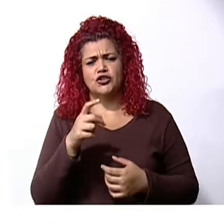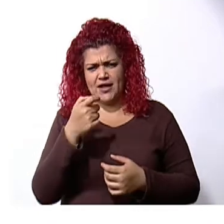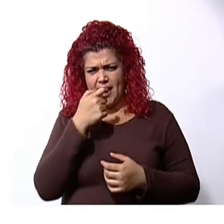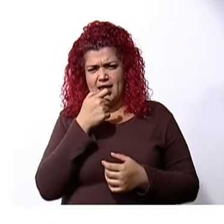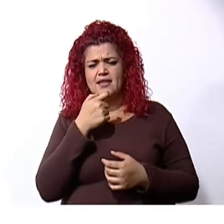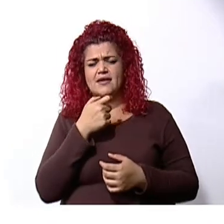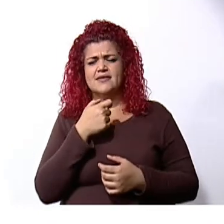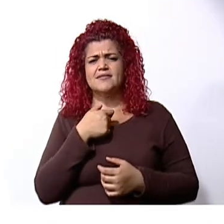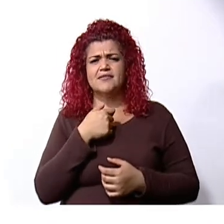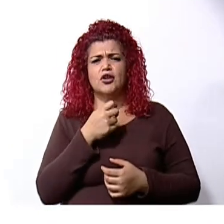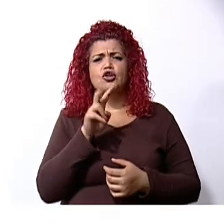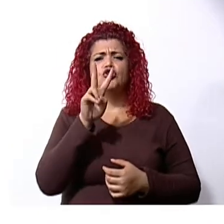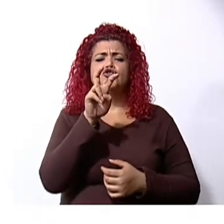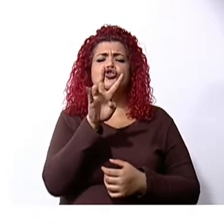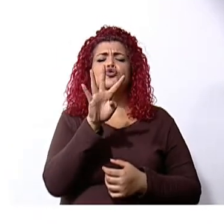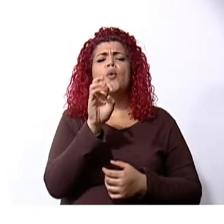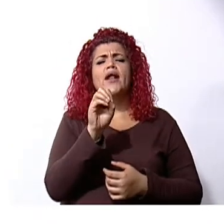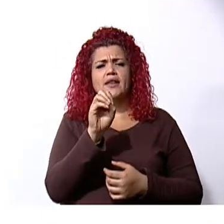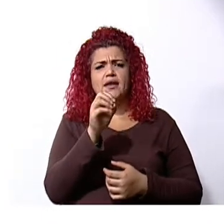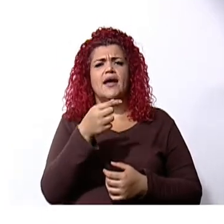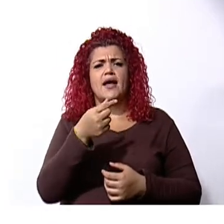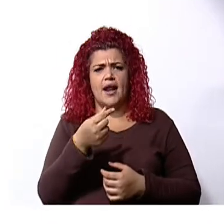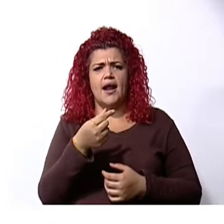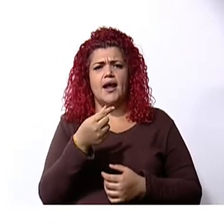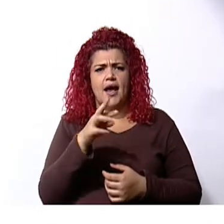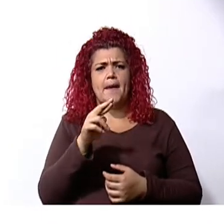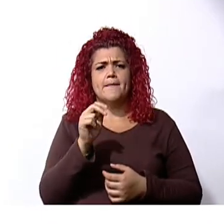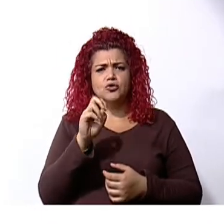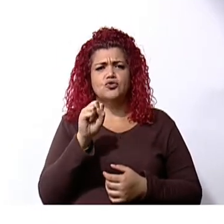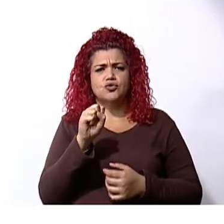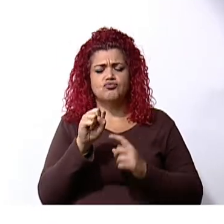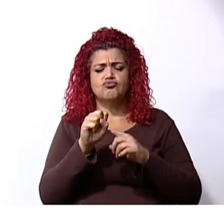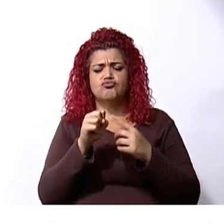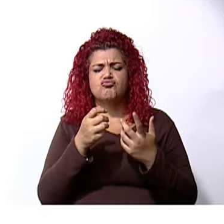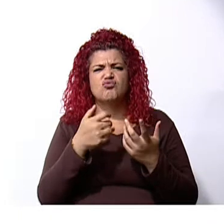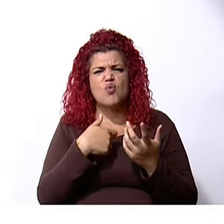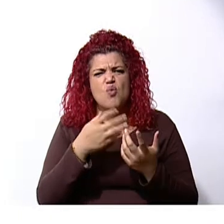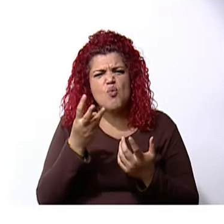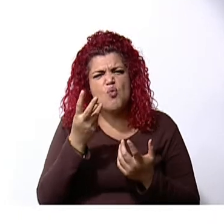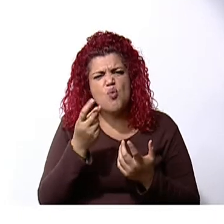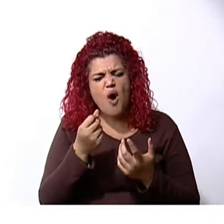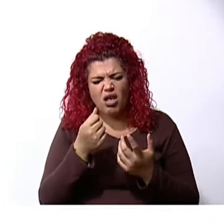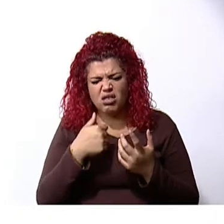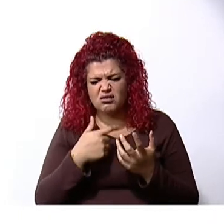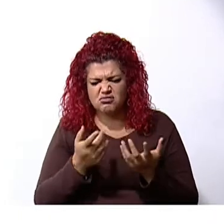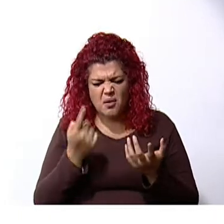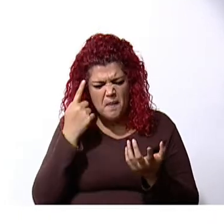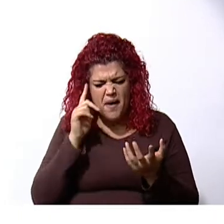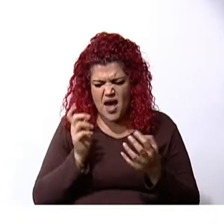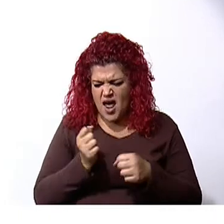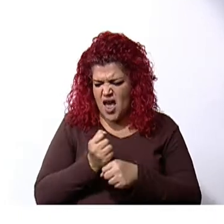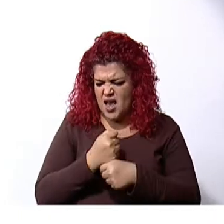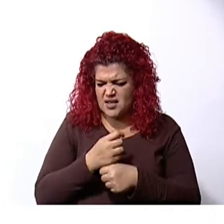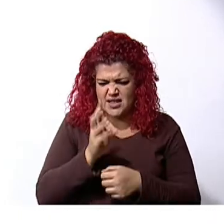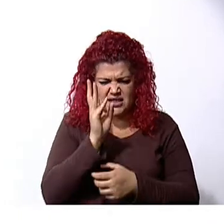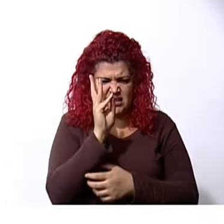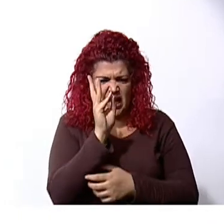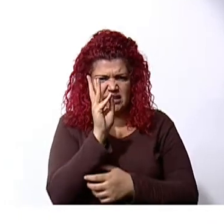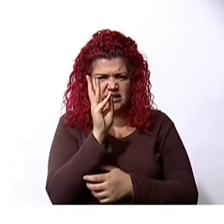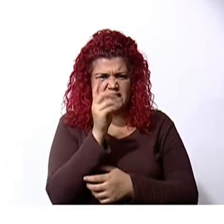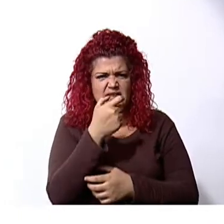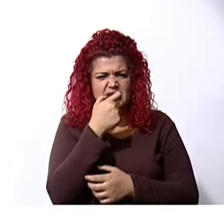¿cierto? 240 gramos. Ahora, ¿cuánta cantidad necesitaríamos para preparar 6